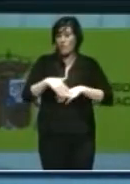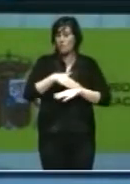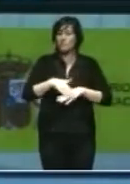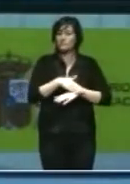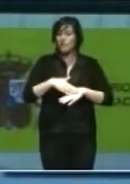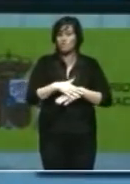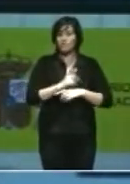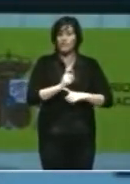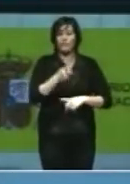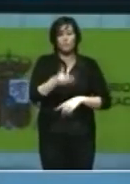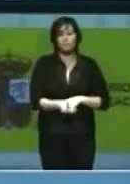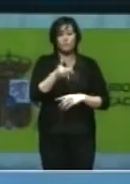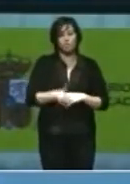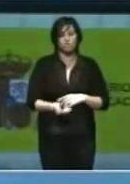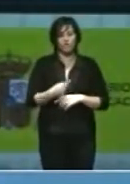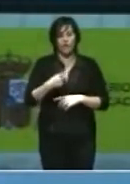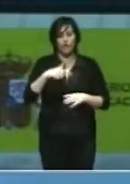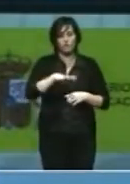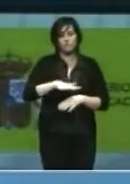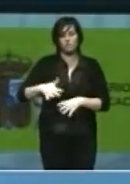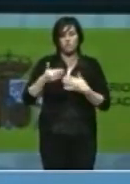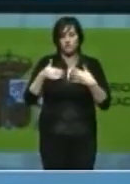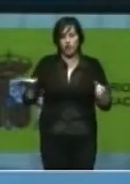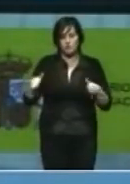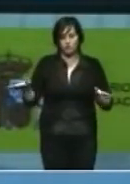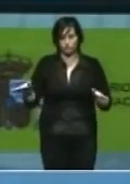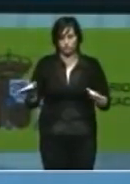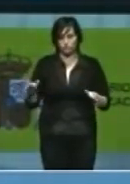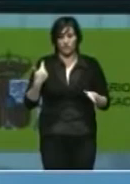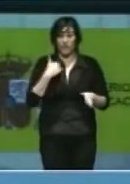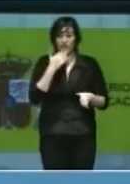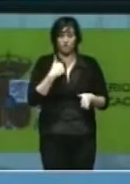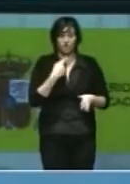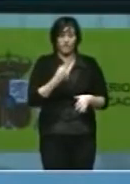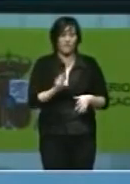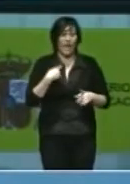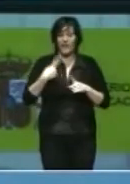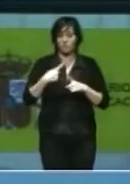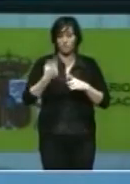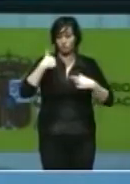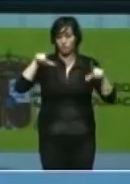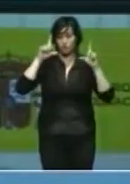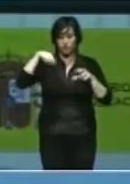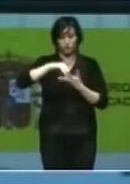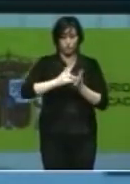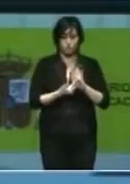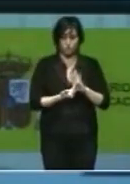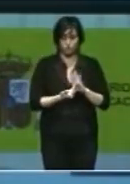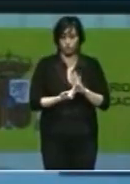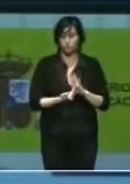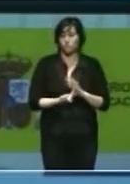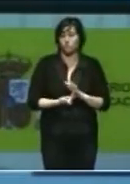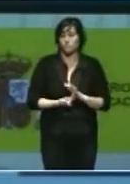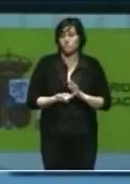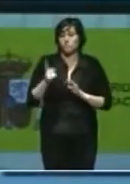fundamentalmente dando esta importancia a los espacios abiertos, que casi yo diría que son los elementos protagonistas del proyecto, y,